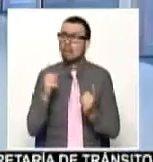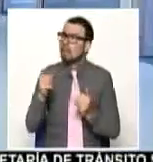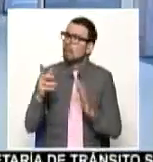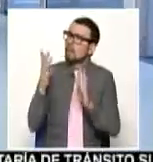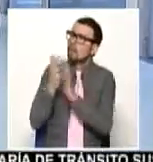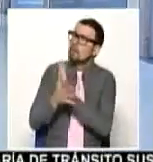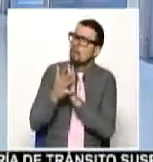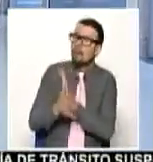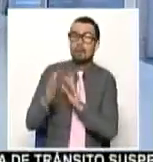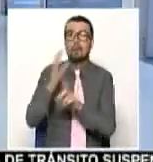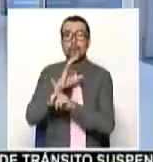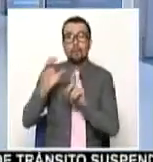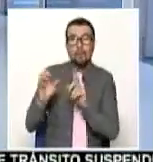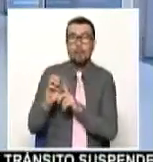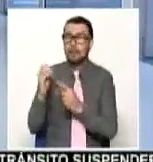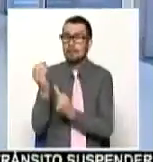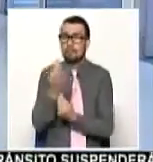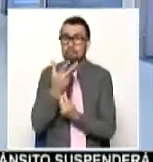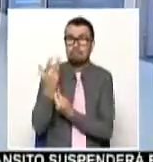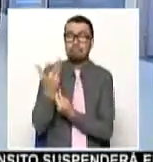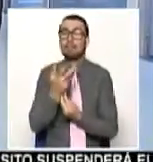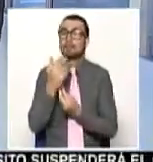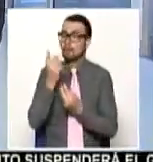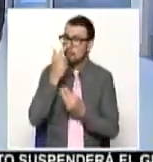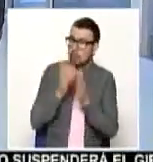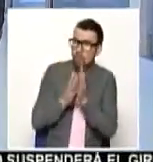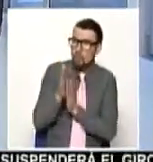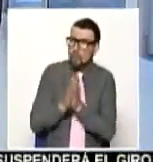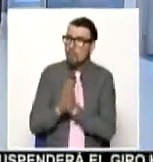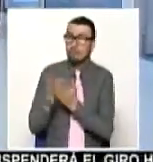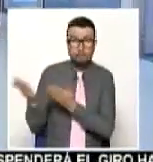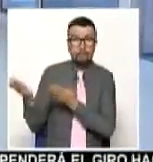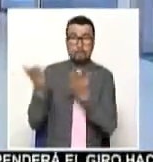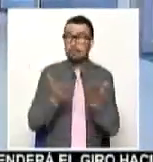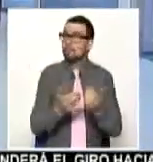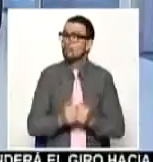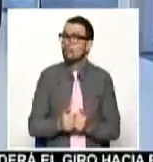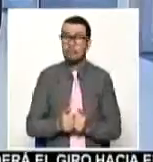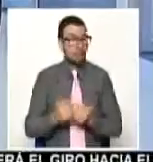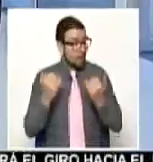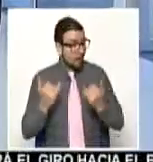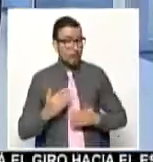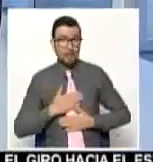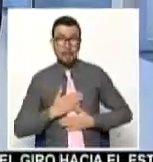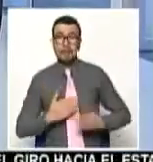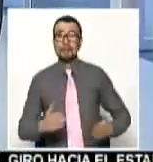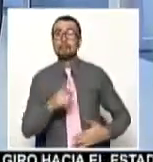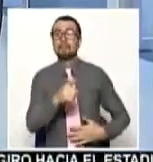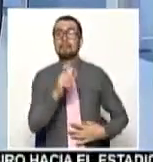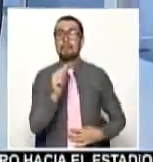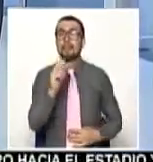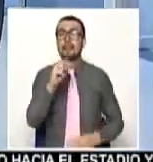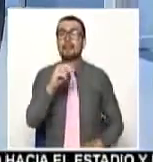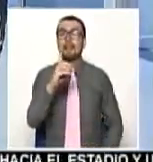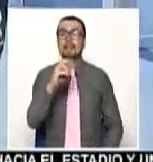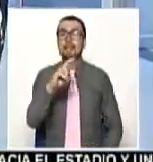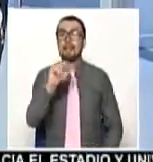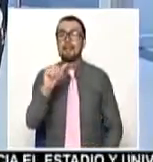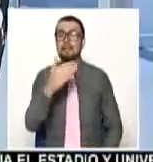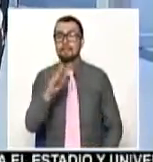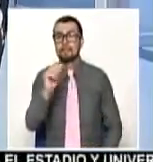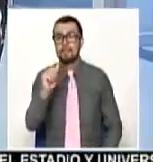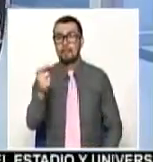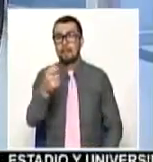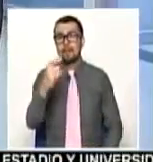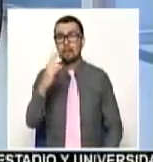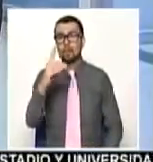información cultural, arte y entretenimiento del Triángulo del Café. Claro que sí, Daniela, momento de saludar a nuestra compañera Andrea Agudelo, quien nos tiene información sobre un